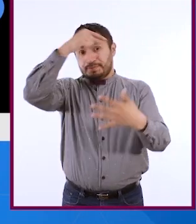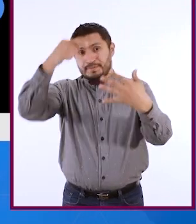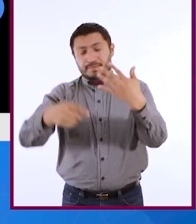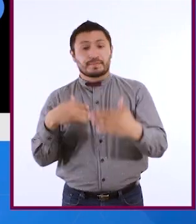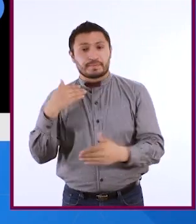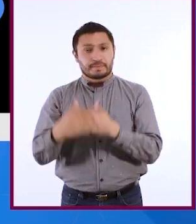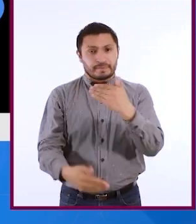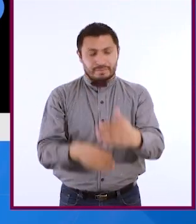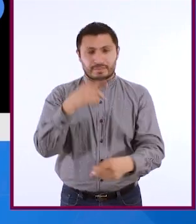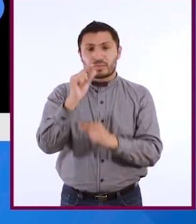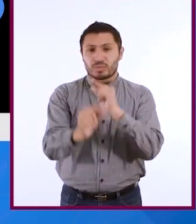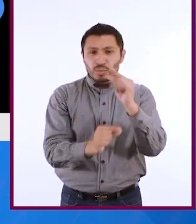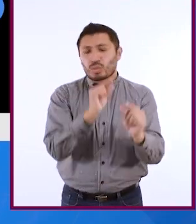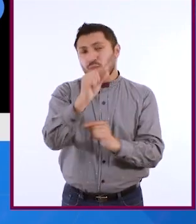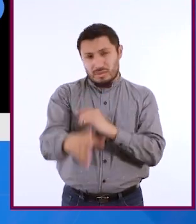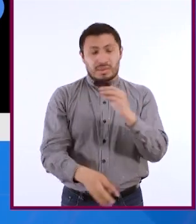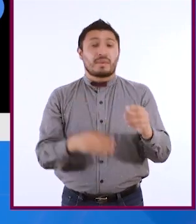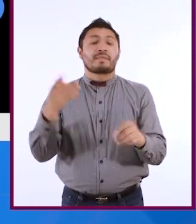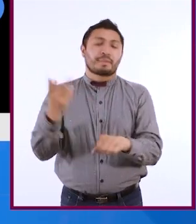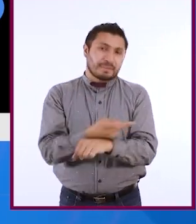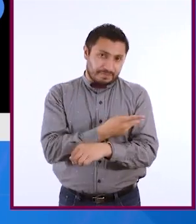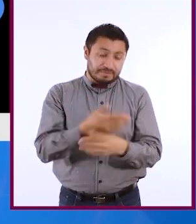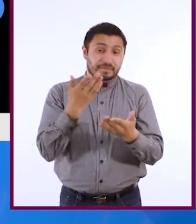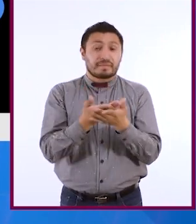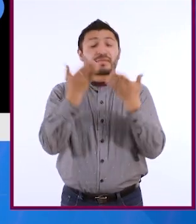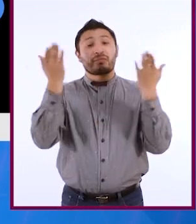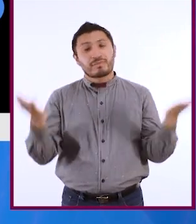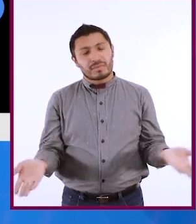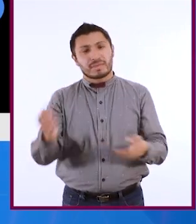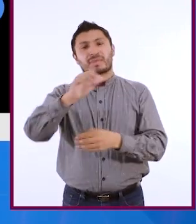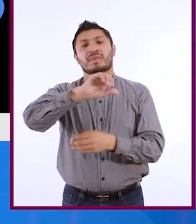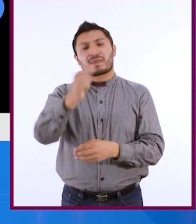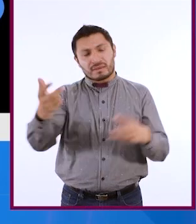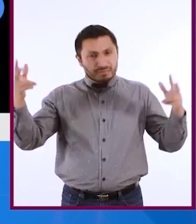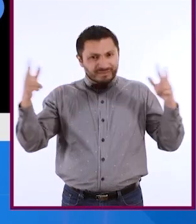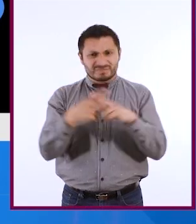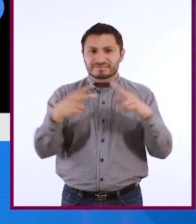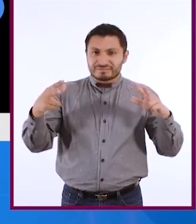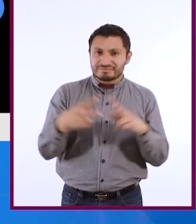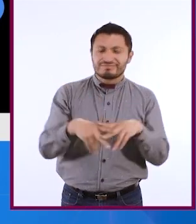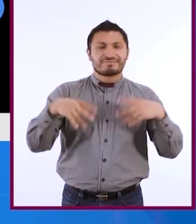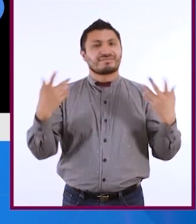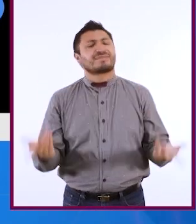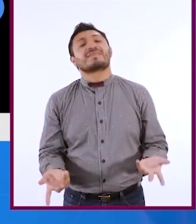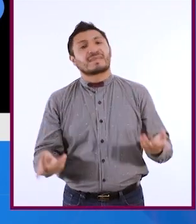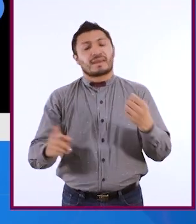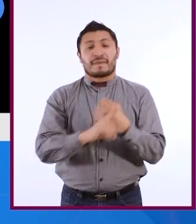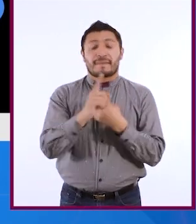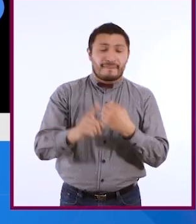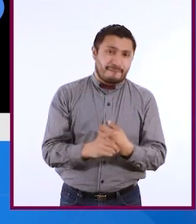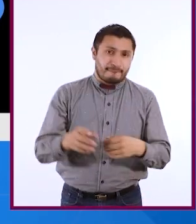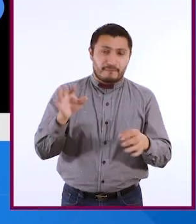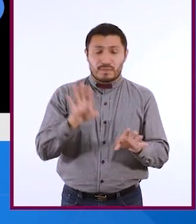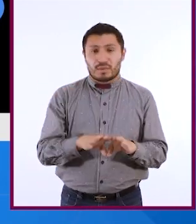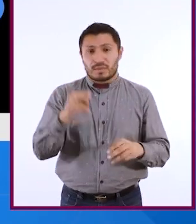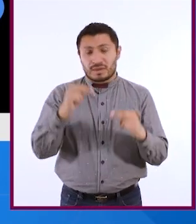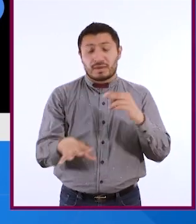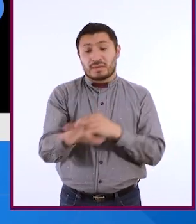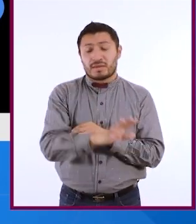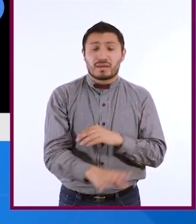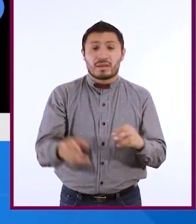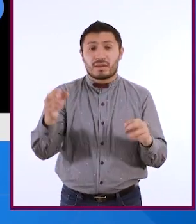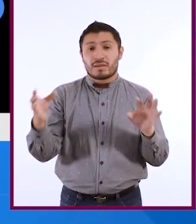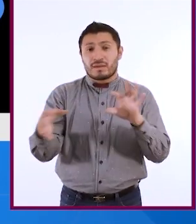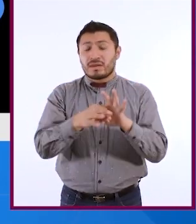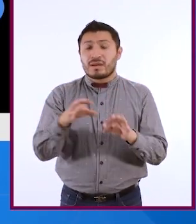avances paulatinos que van ocurriendo. Ahora hay otras batallas que se están suscitando a nivel territorial, vinculadas